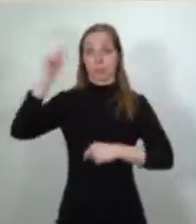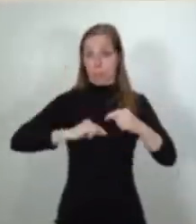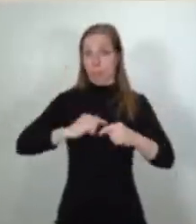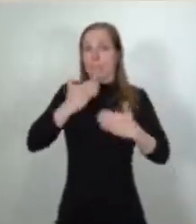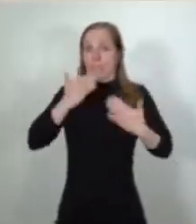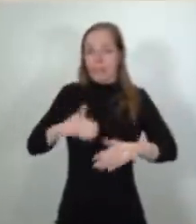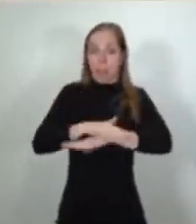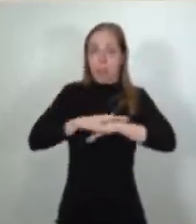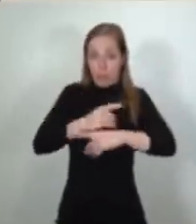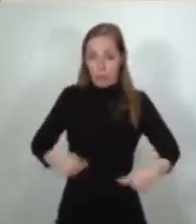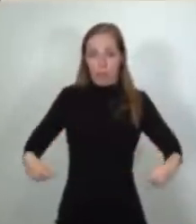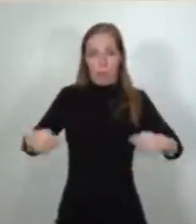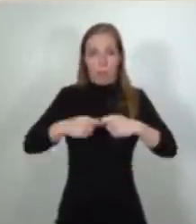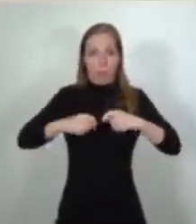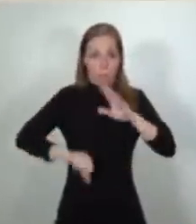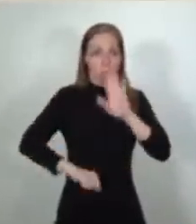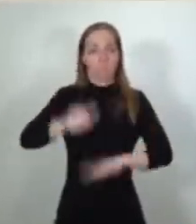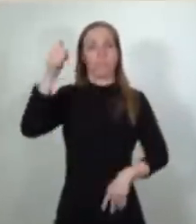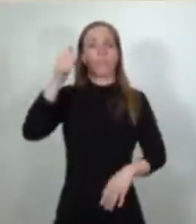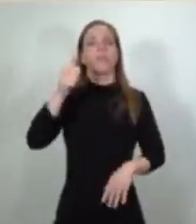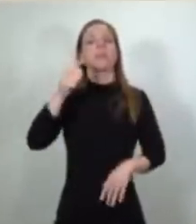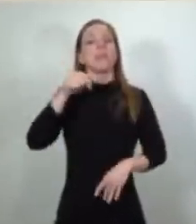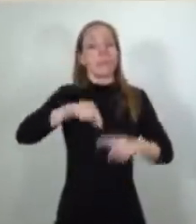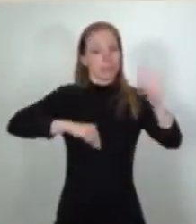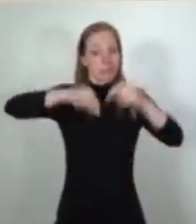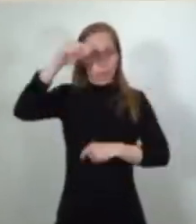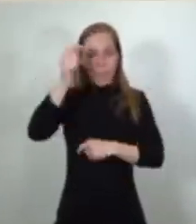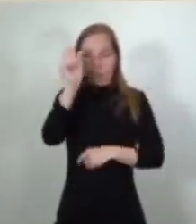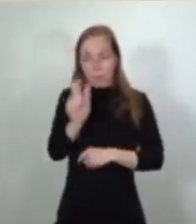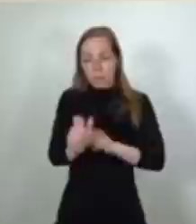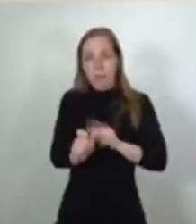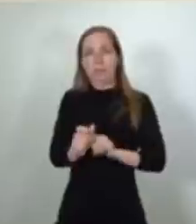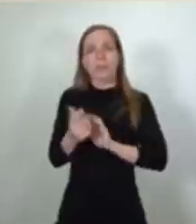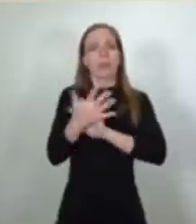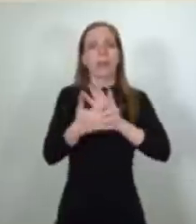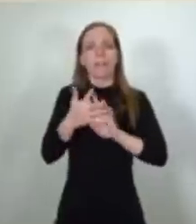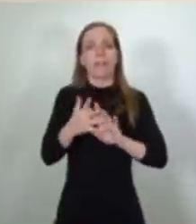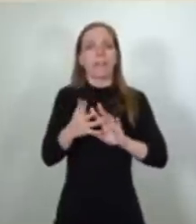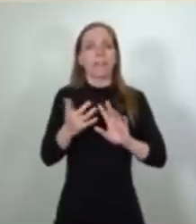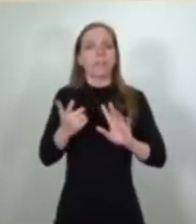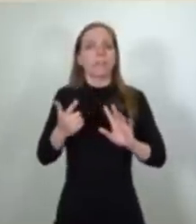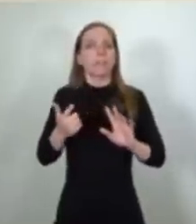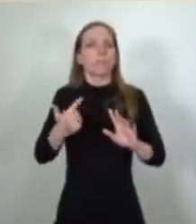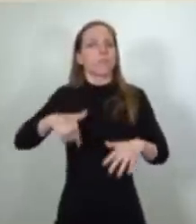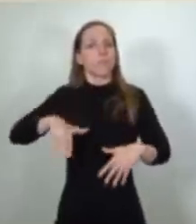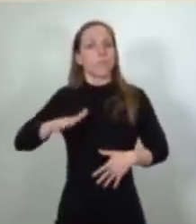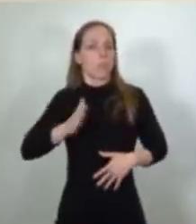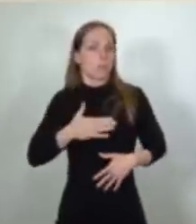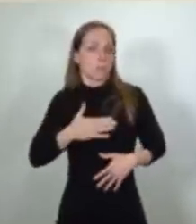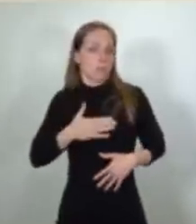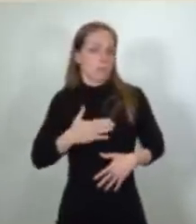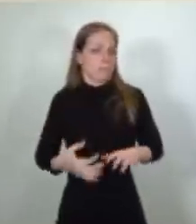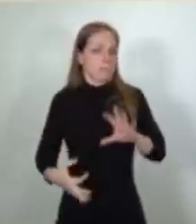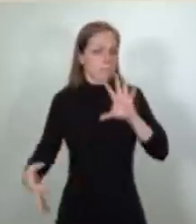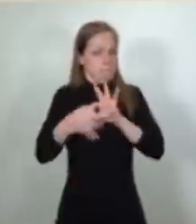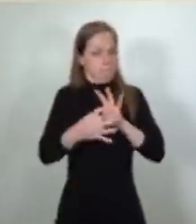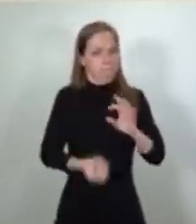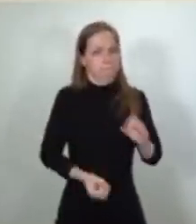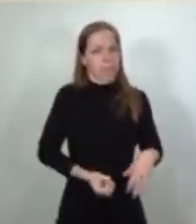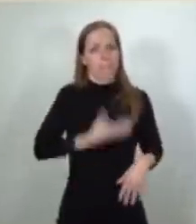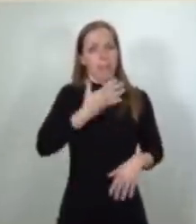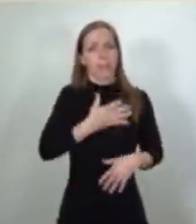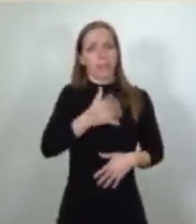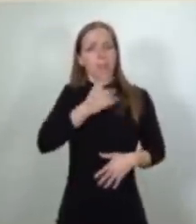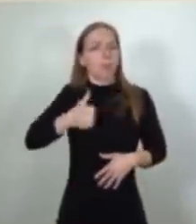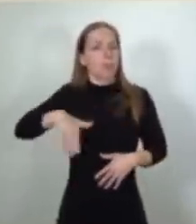coalición son elementos que hablan de un afán, y esta es nuestra principal seña de identidad, por defender un